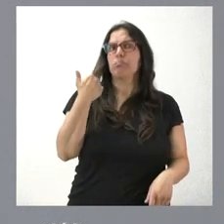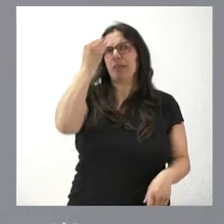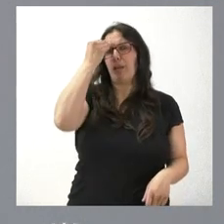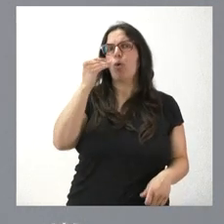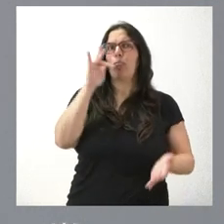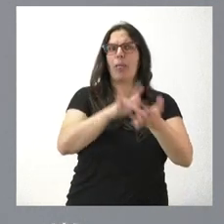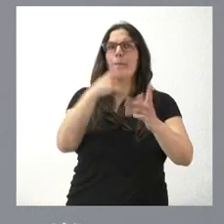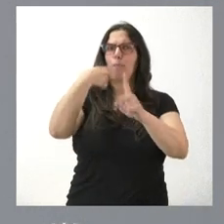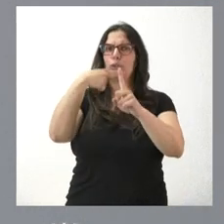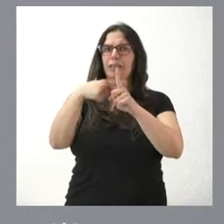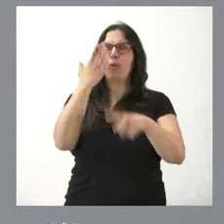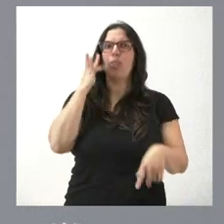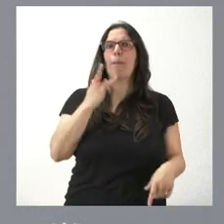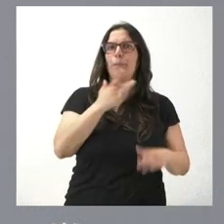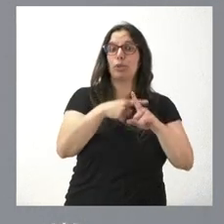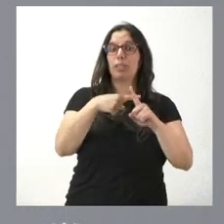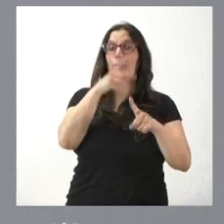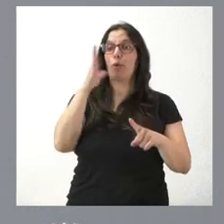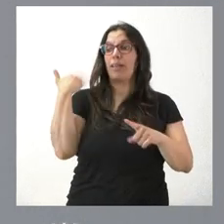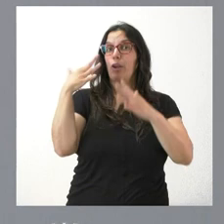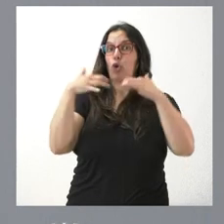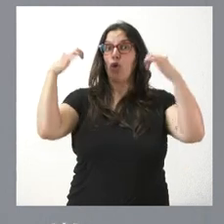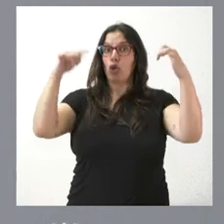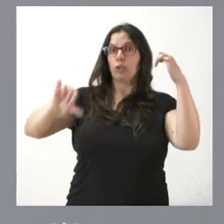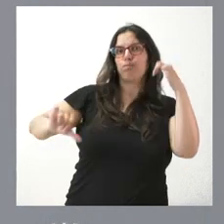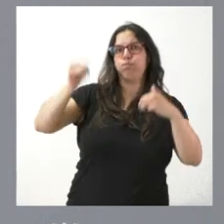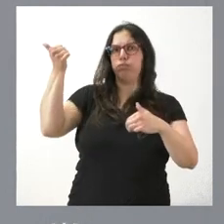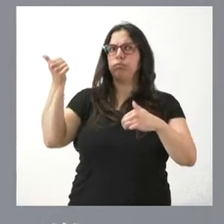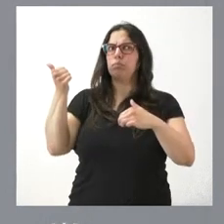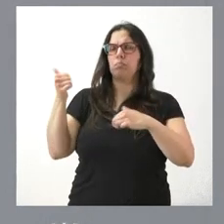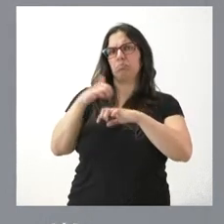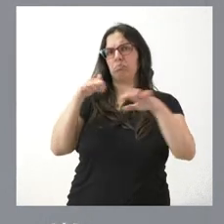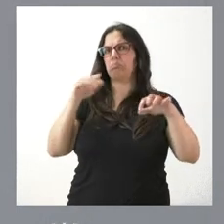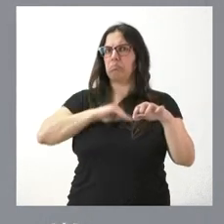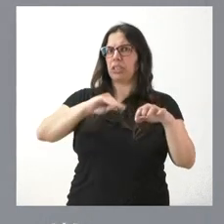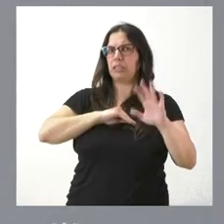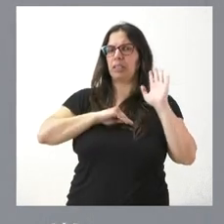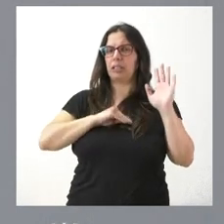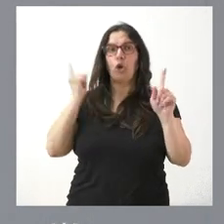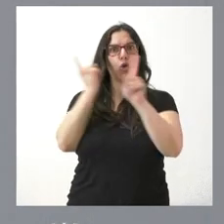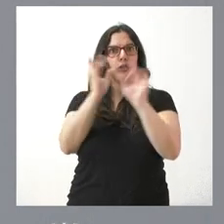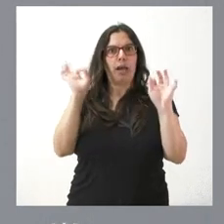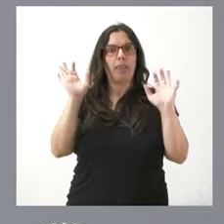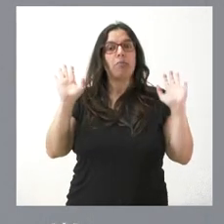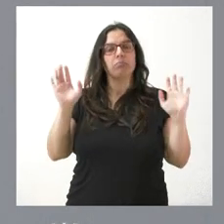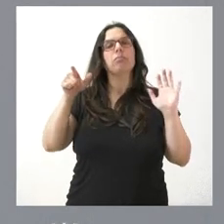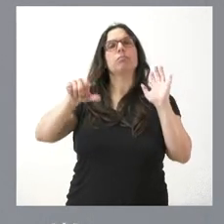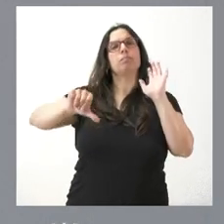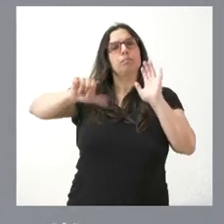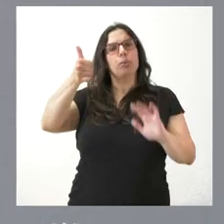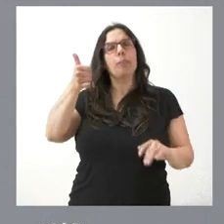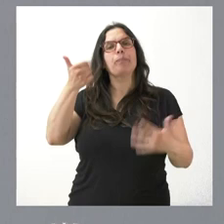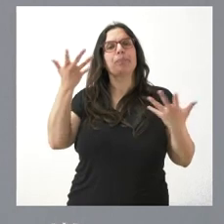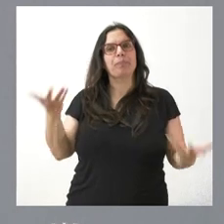porque las Cortes de Castilla y León aprobaron con un amplio consenso, sin ningún voto en contra, la toma en